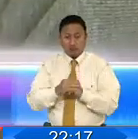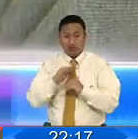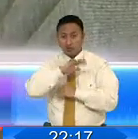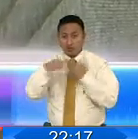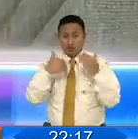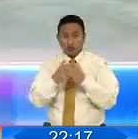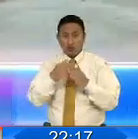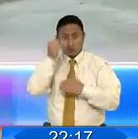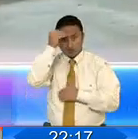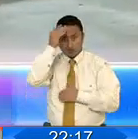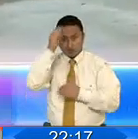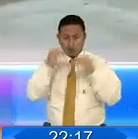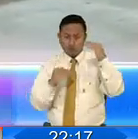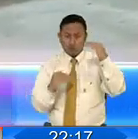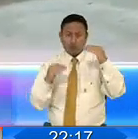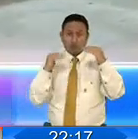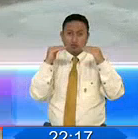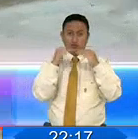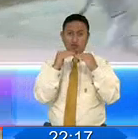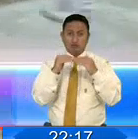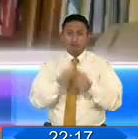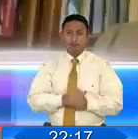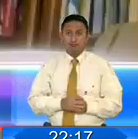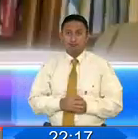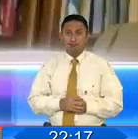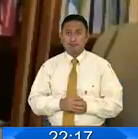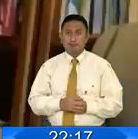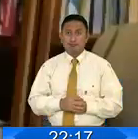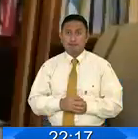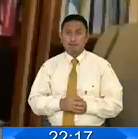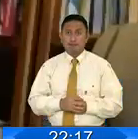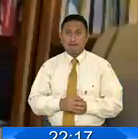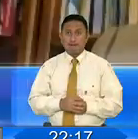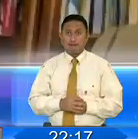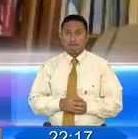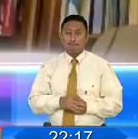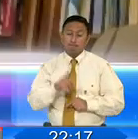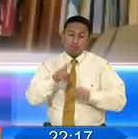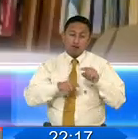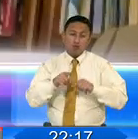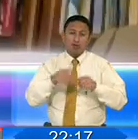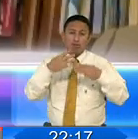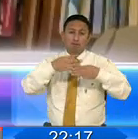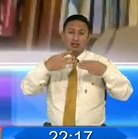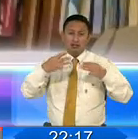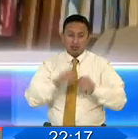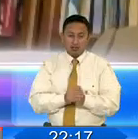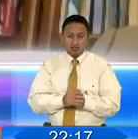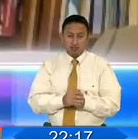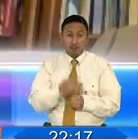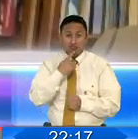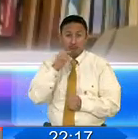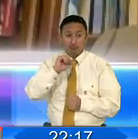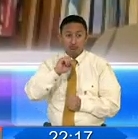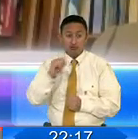de conocimientos cuando la situación se normalice. En determinadas materias habrá que